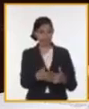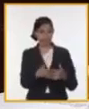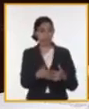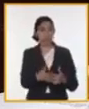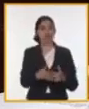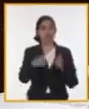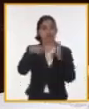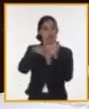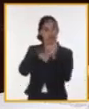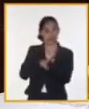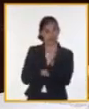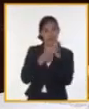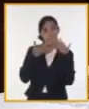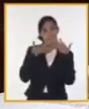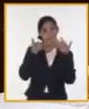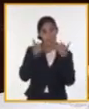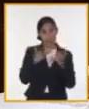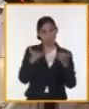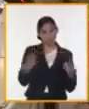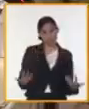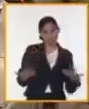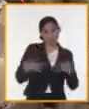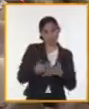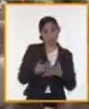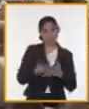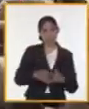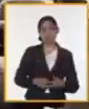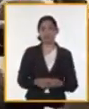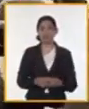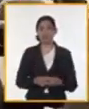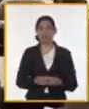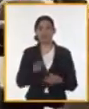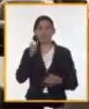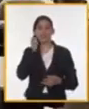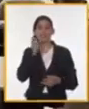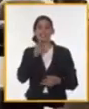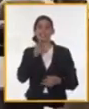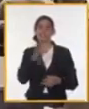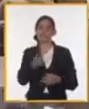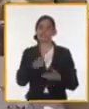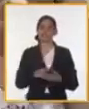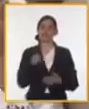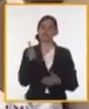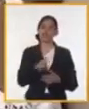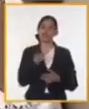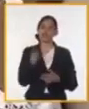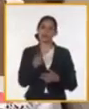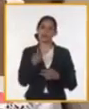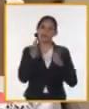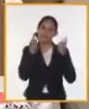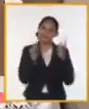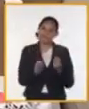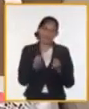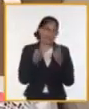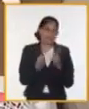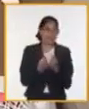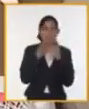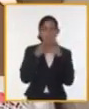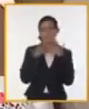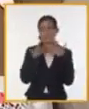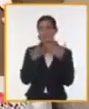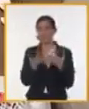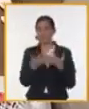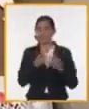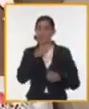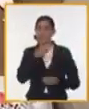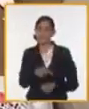crecer en la actividad cañera. Nosotros nos hemos visto también en la necesidad, en este caso, que es lo que hemos tenido que hacer, de aplicar